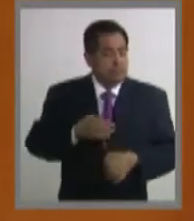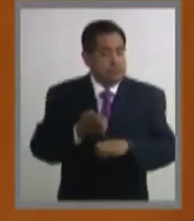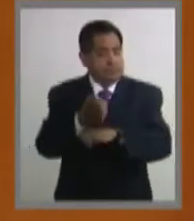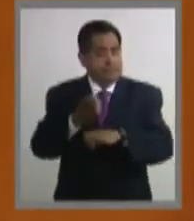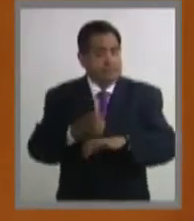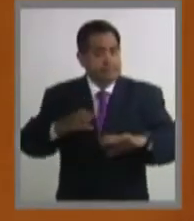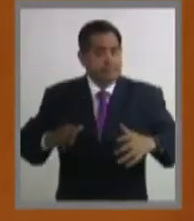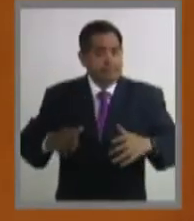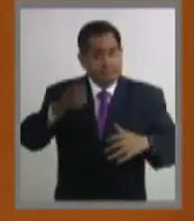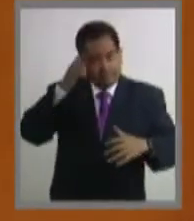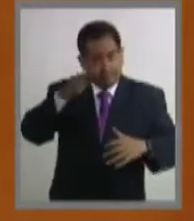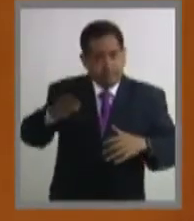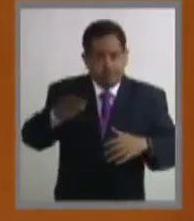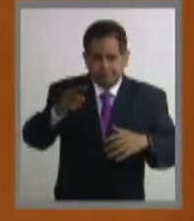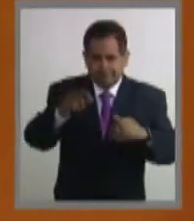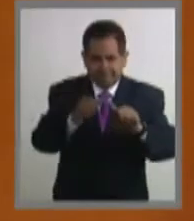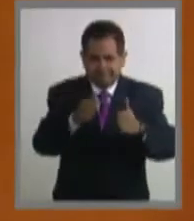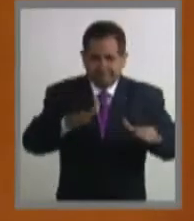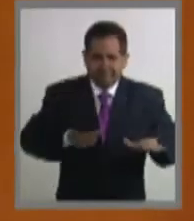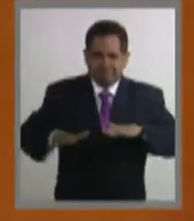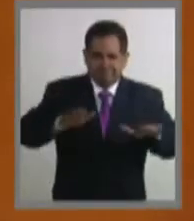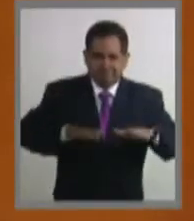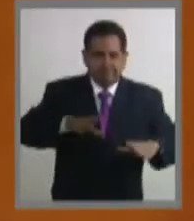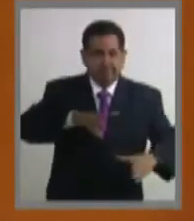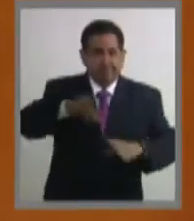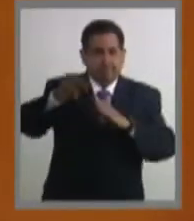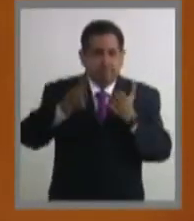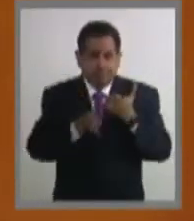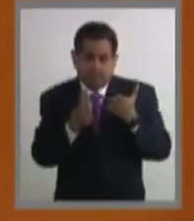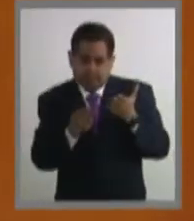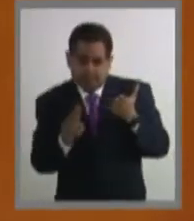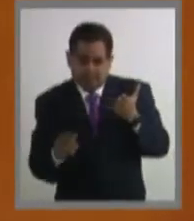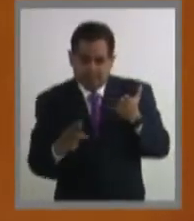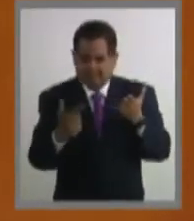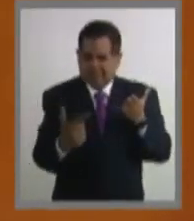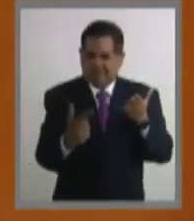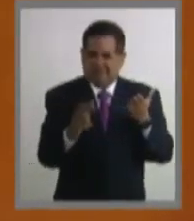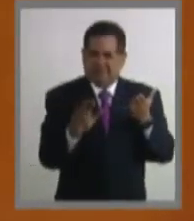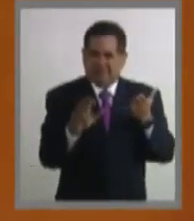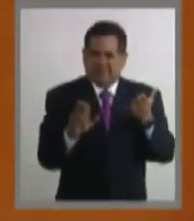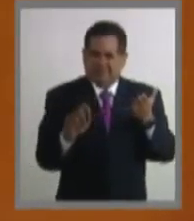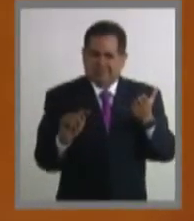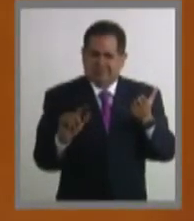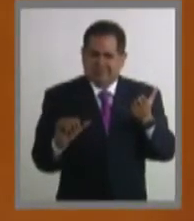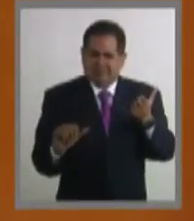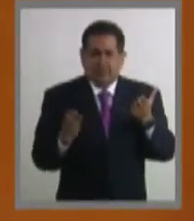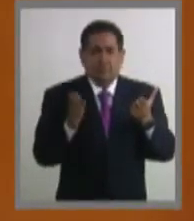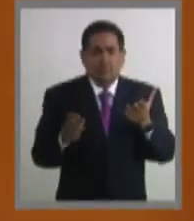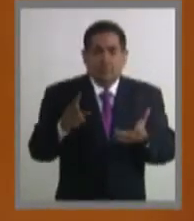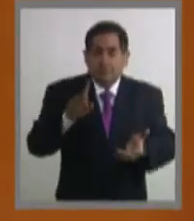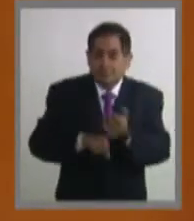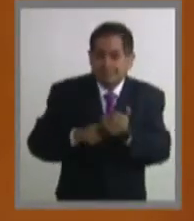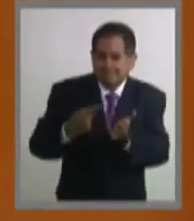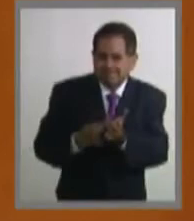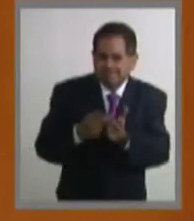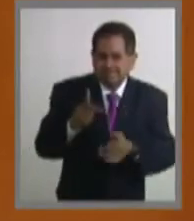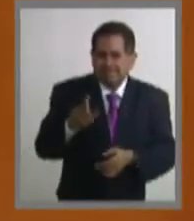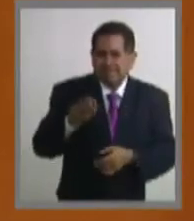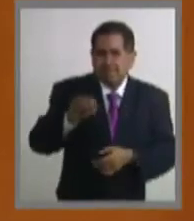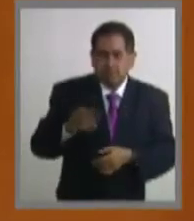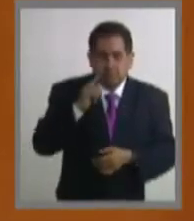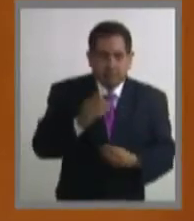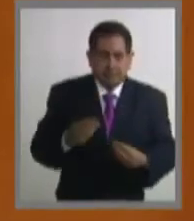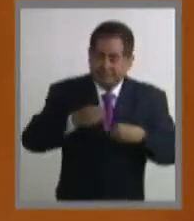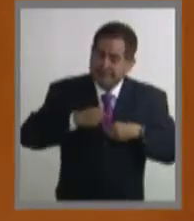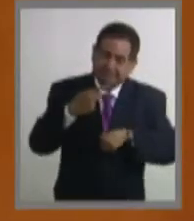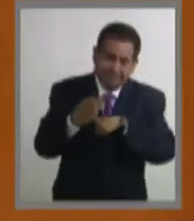ejemplo, para la alfarería, la pintan con greta. La greta es un elemento que tiene plomo. El plomo hace